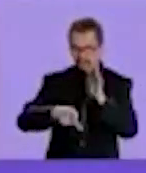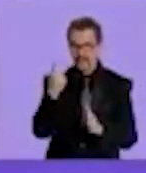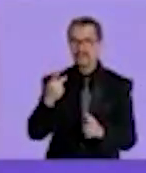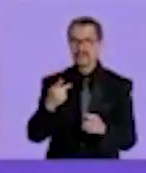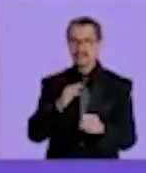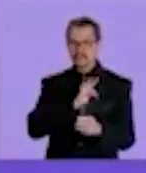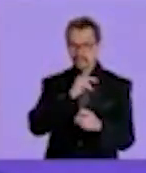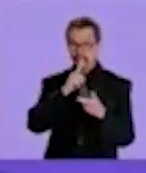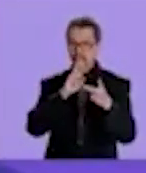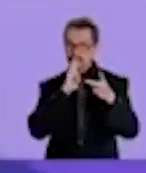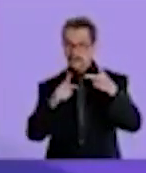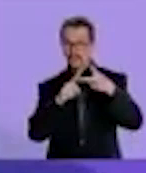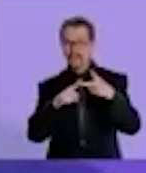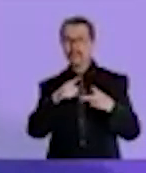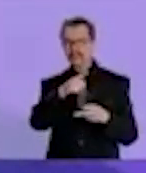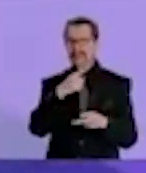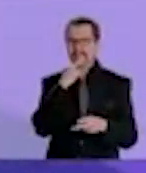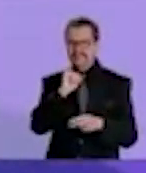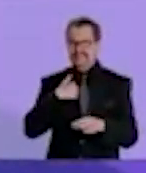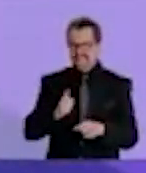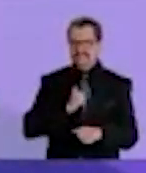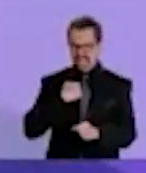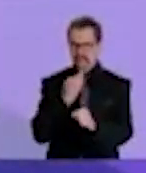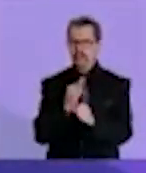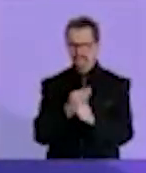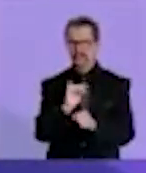hoy en la revista proceso